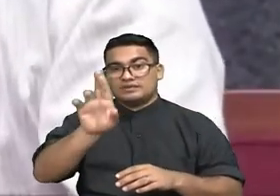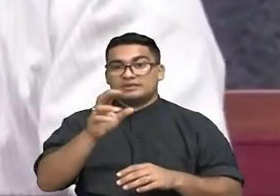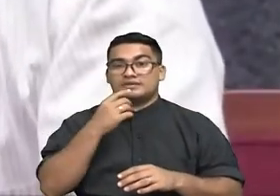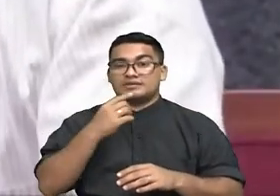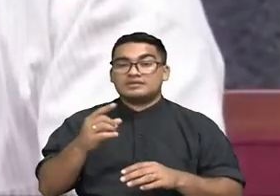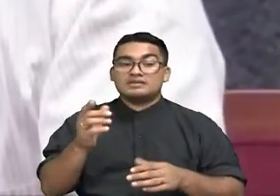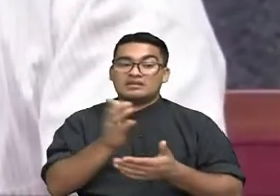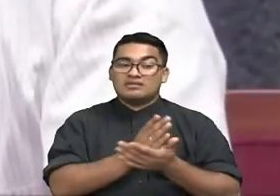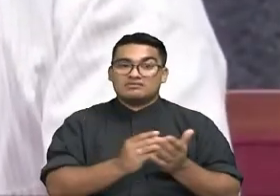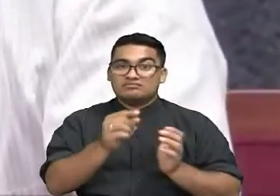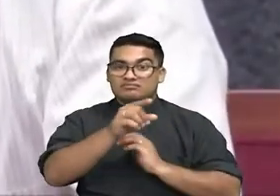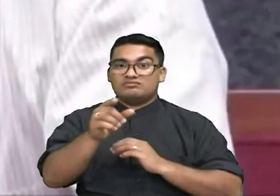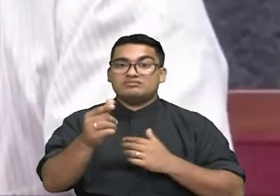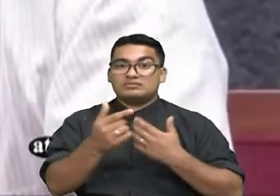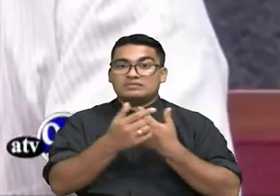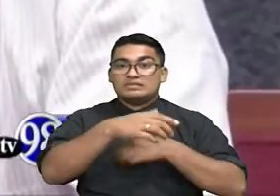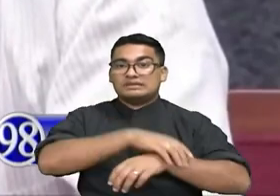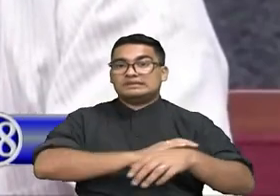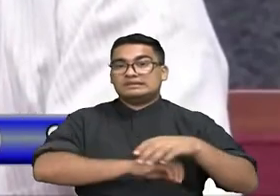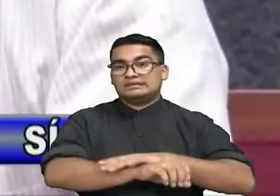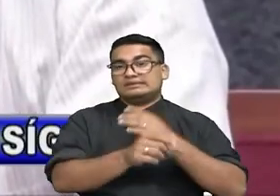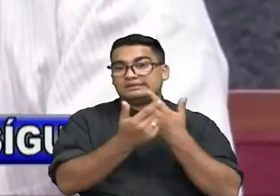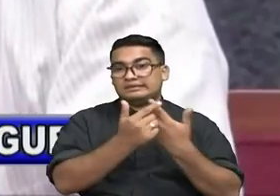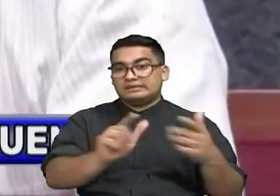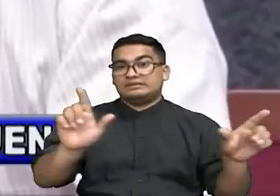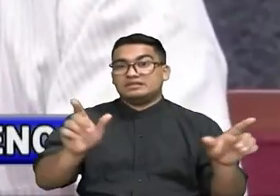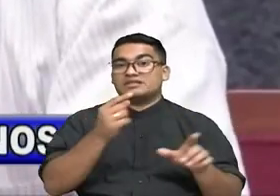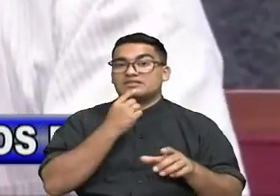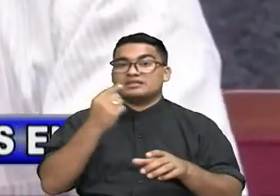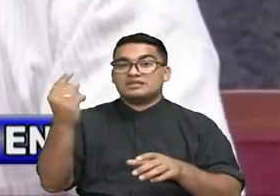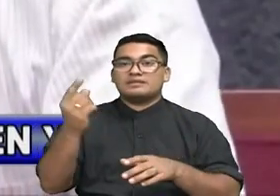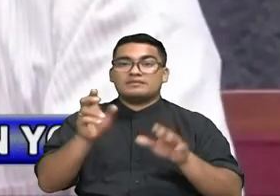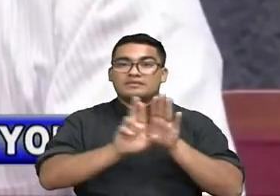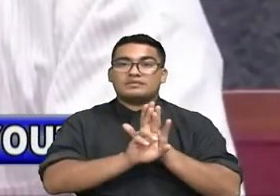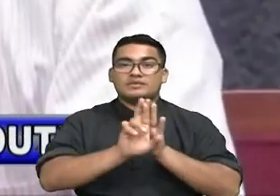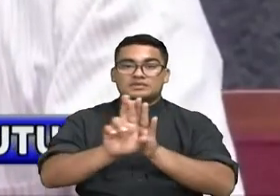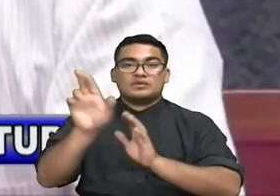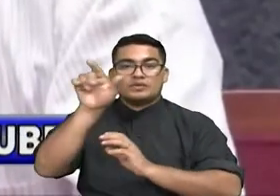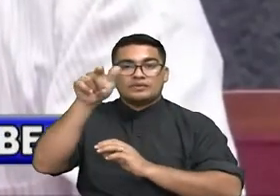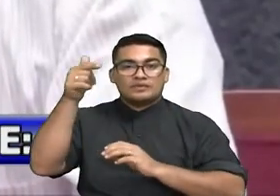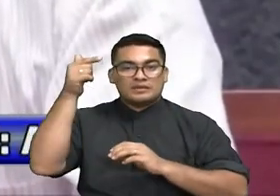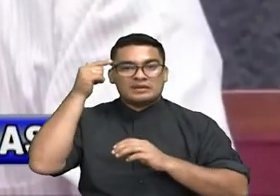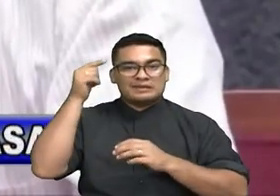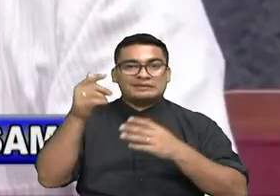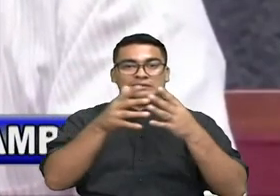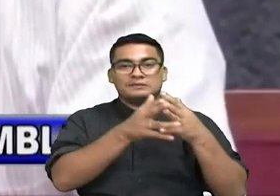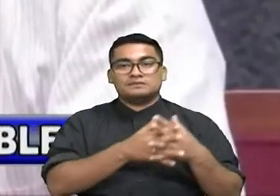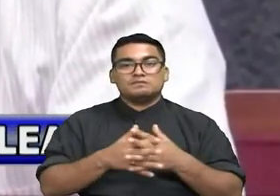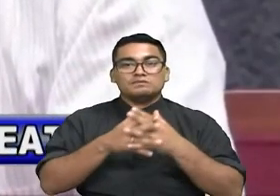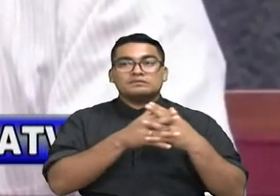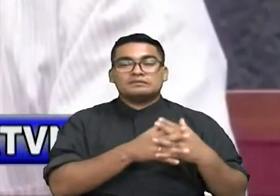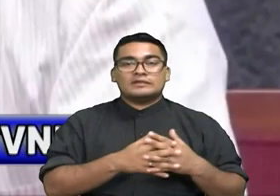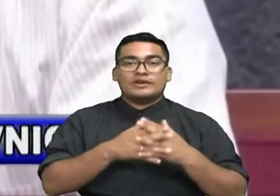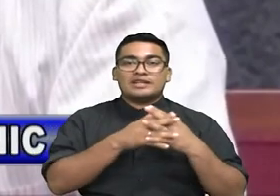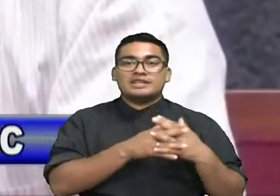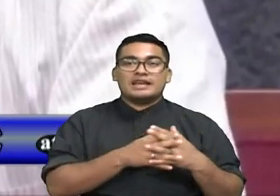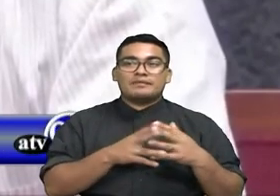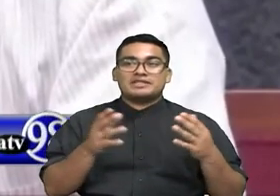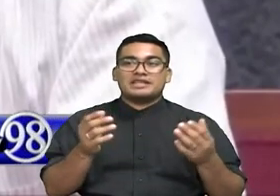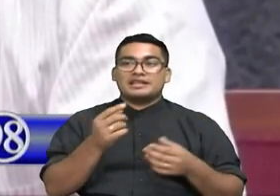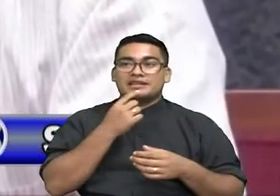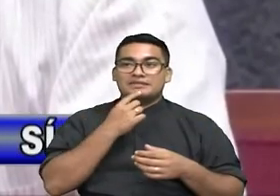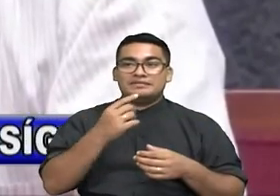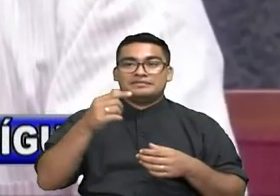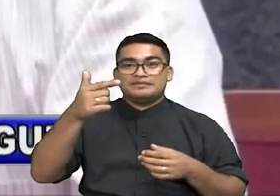liberaciones se dieron a través del tráfico de influencia ejercido por representantes del gobierno de facto y que la corrupción de los